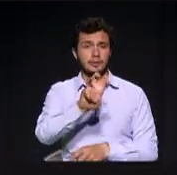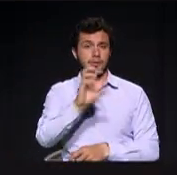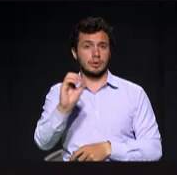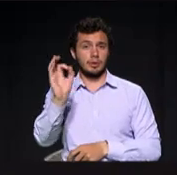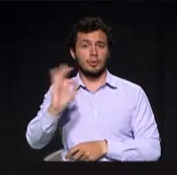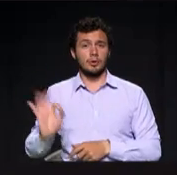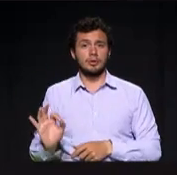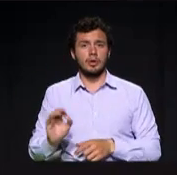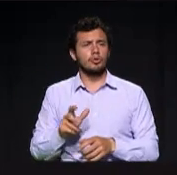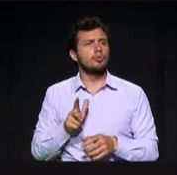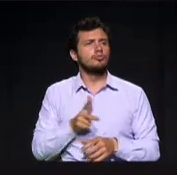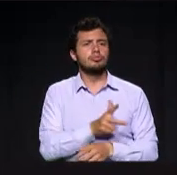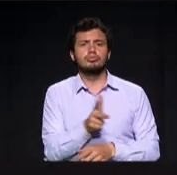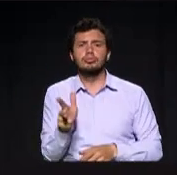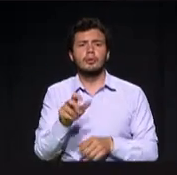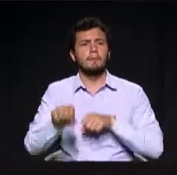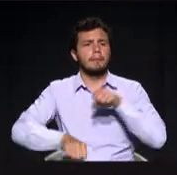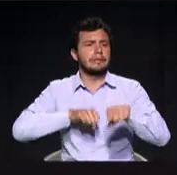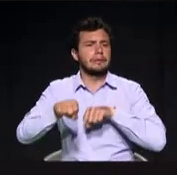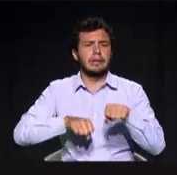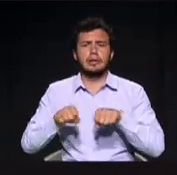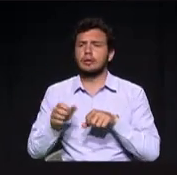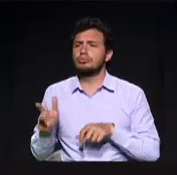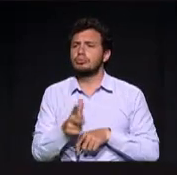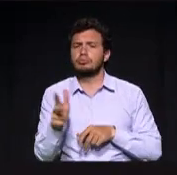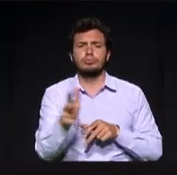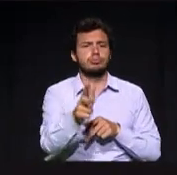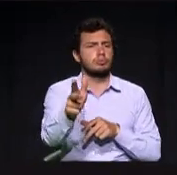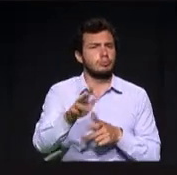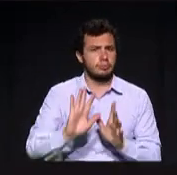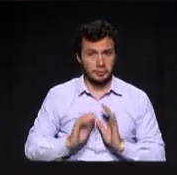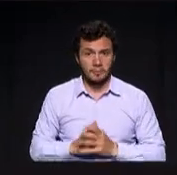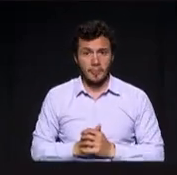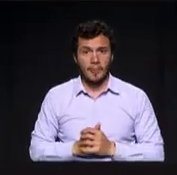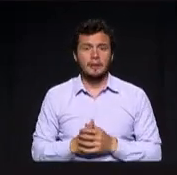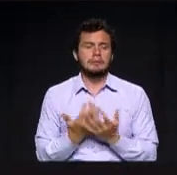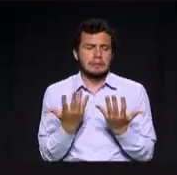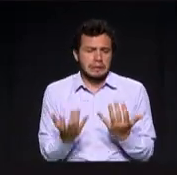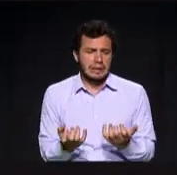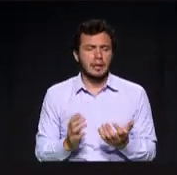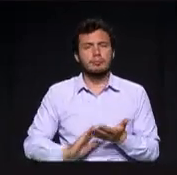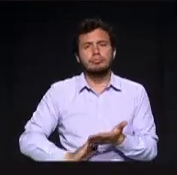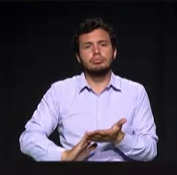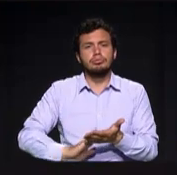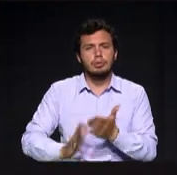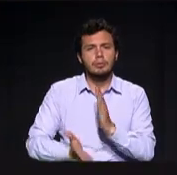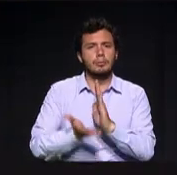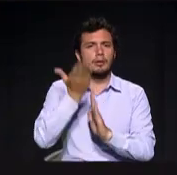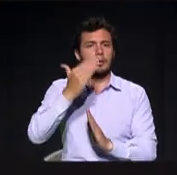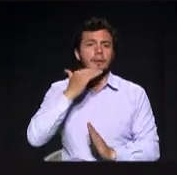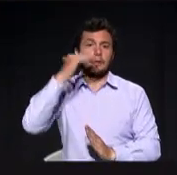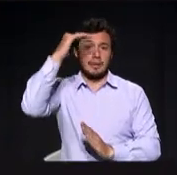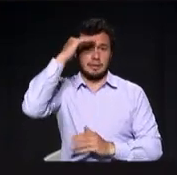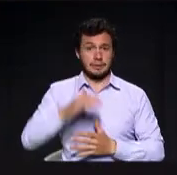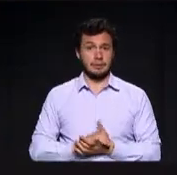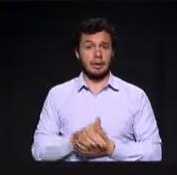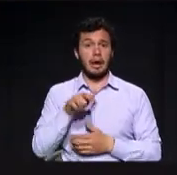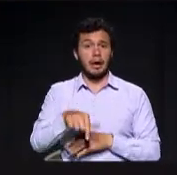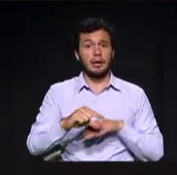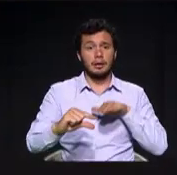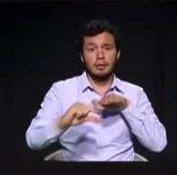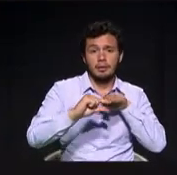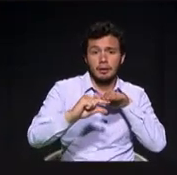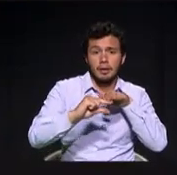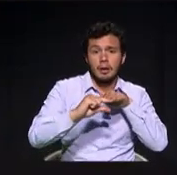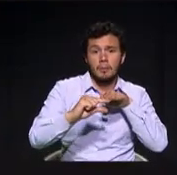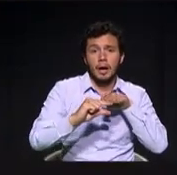vamos a reconstruir a medellín porque es que la movilidad de medellín no es solamente con pico y placa claro que